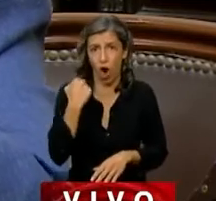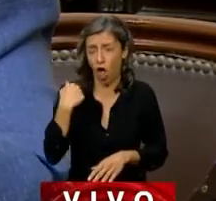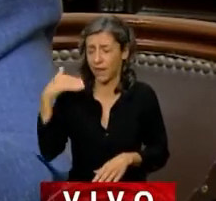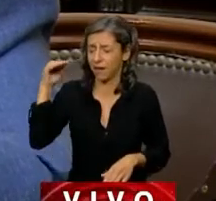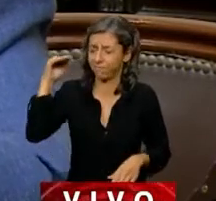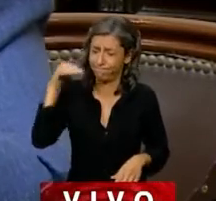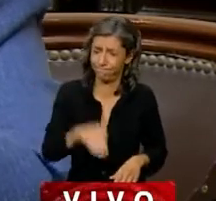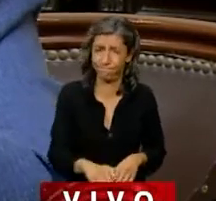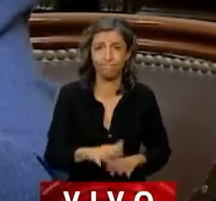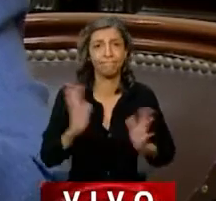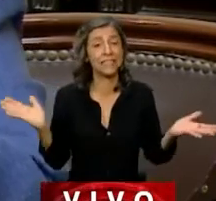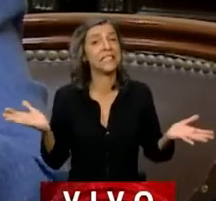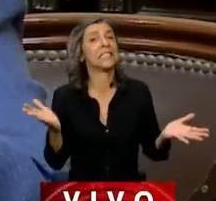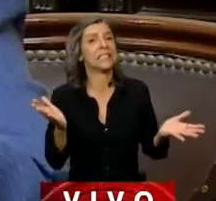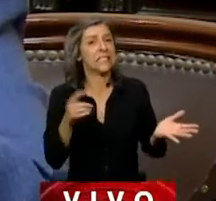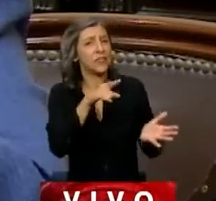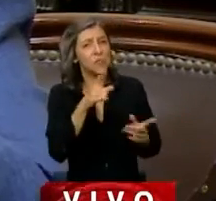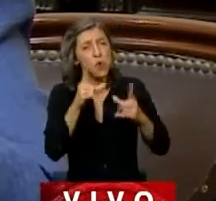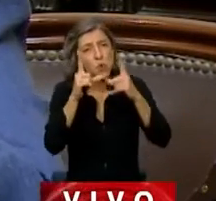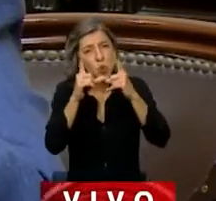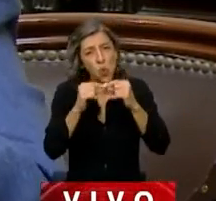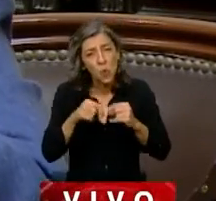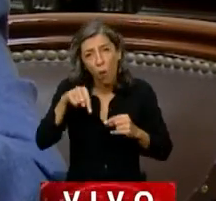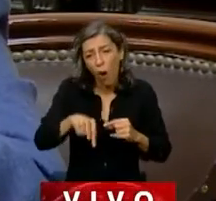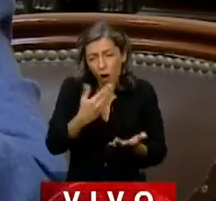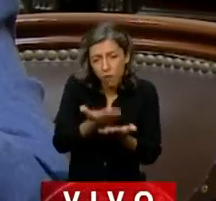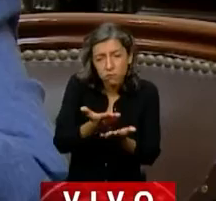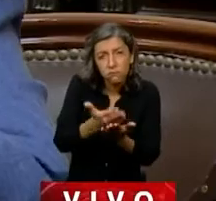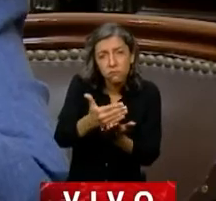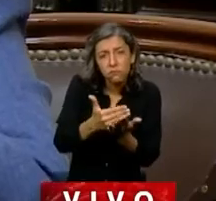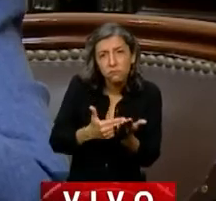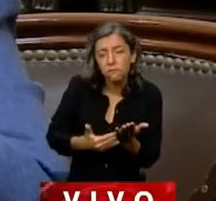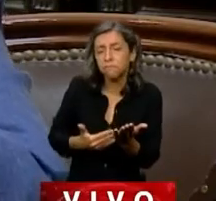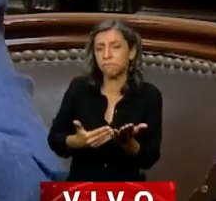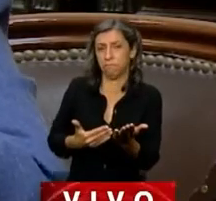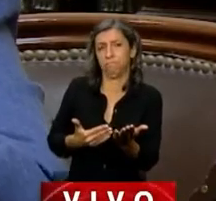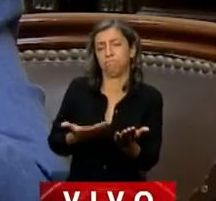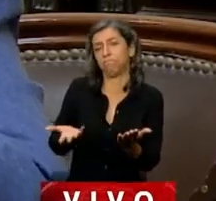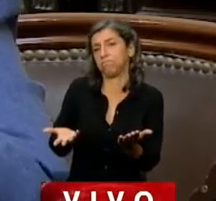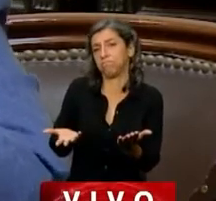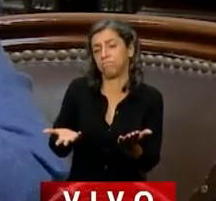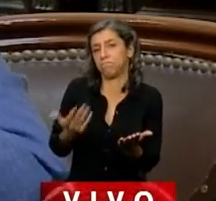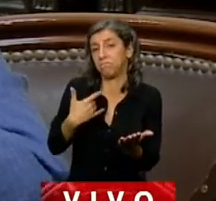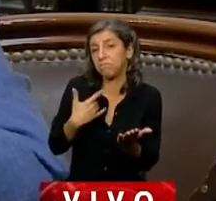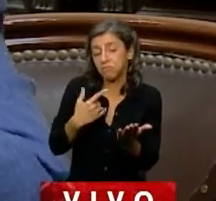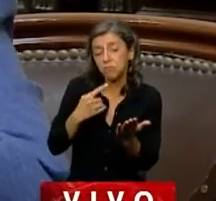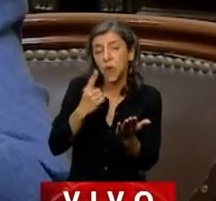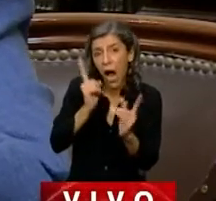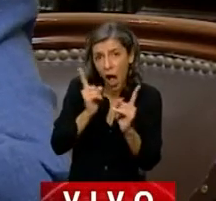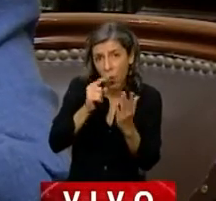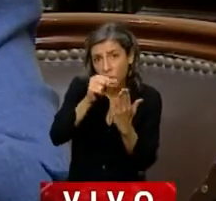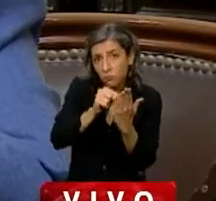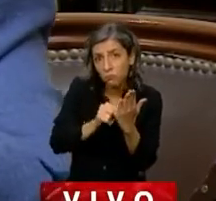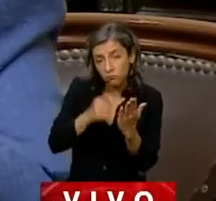donde esos números que usted presentó, esas apreciaciones que son en muchos puntos correctas,